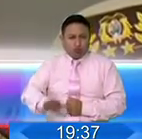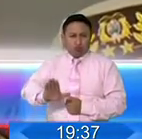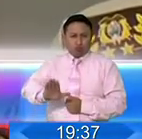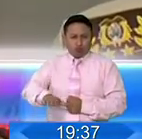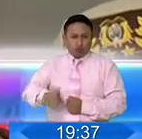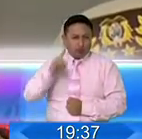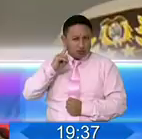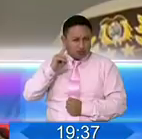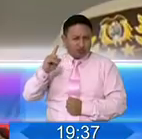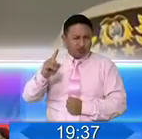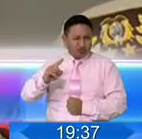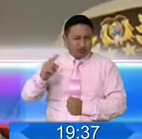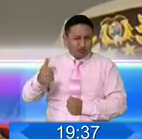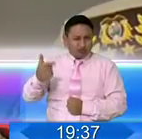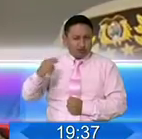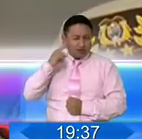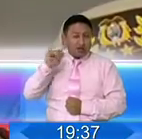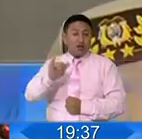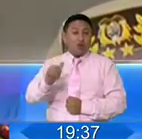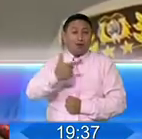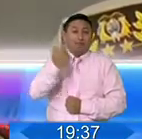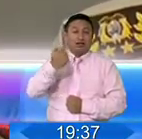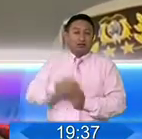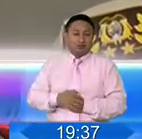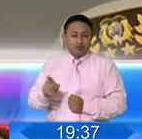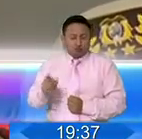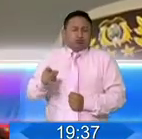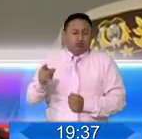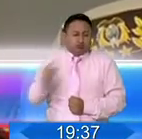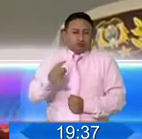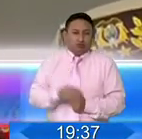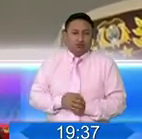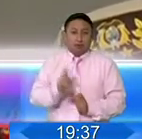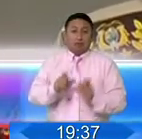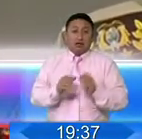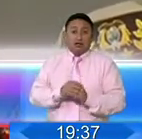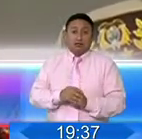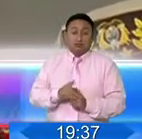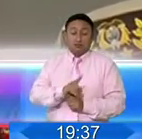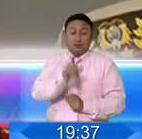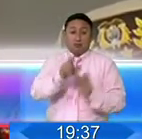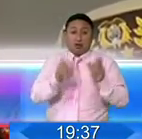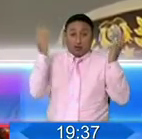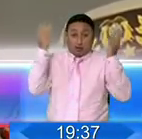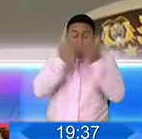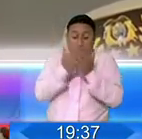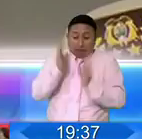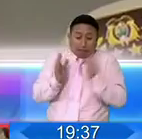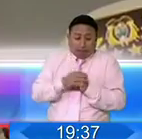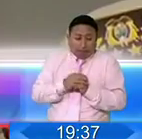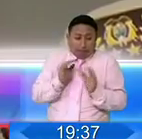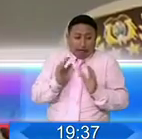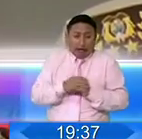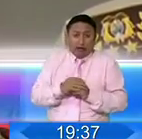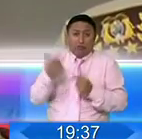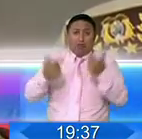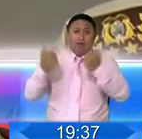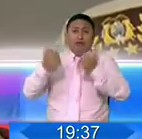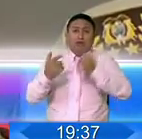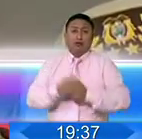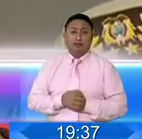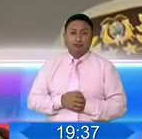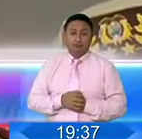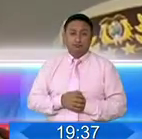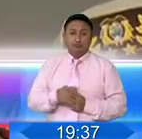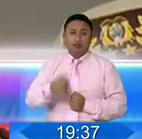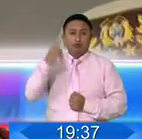y desaceleración de estos vehículos producen estos ruidos que confundieron posiblemente a muchas personas creyendo